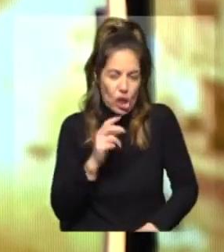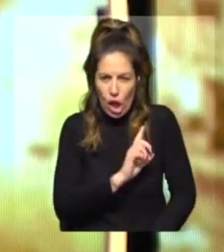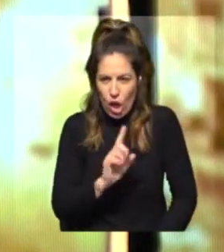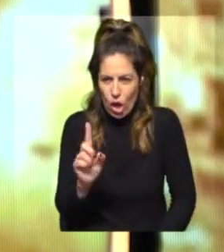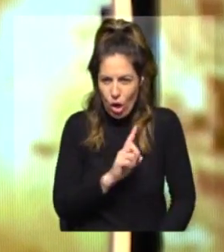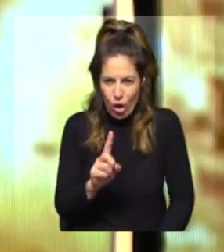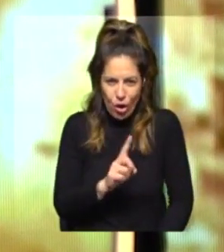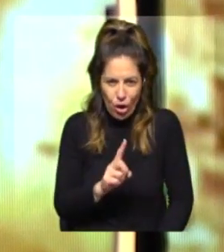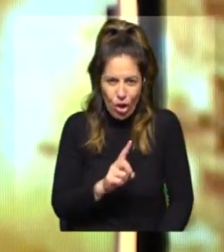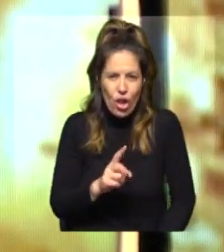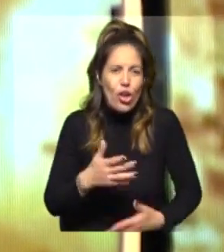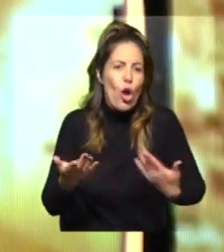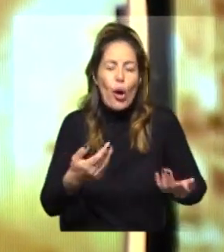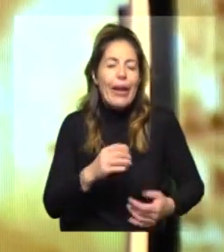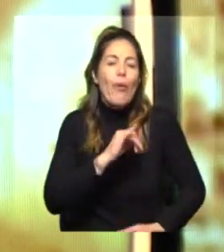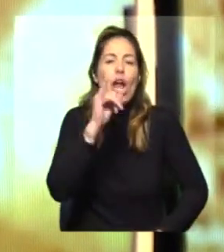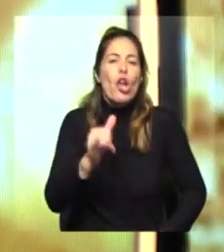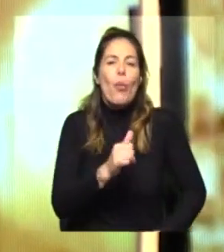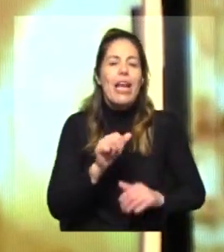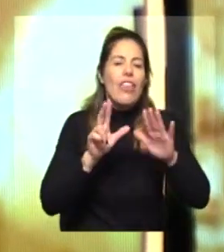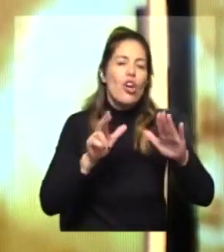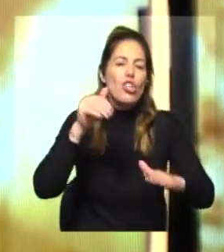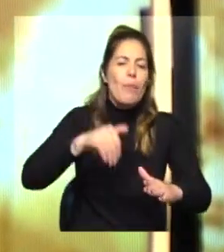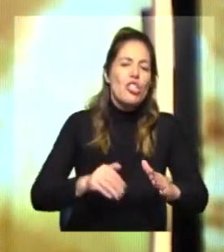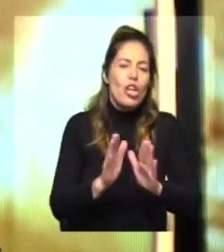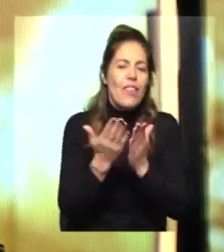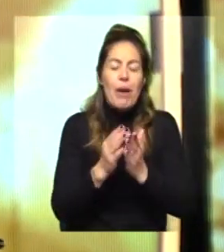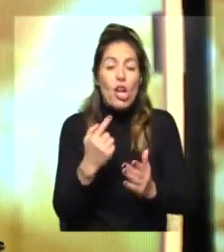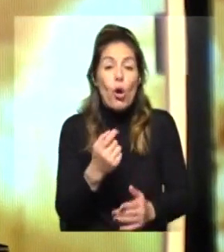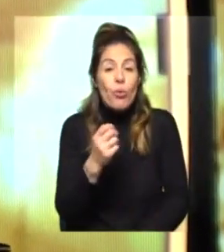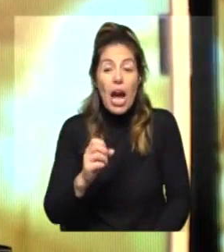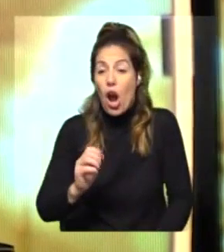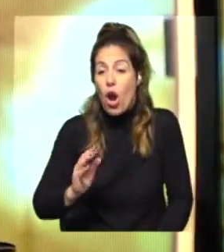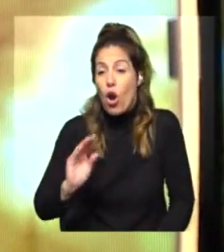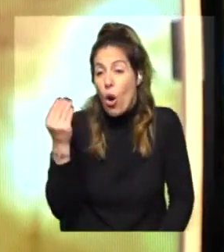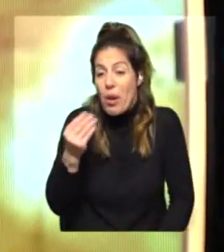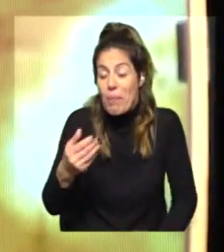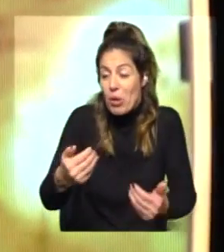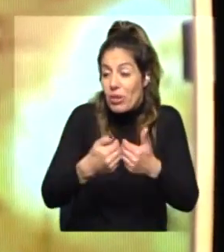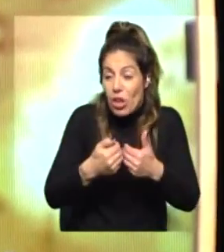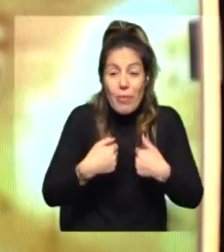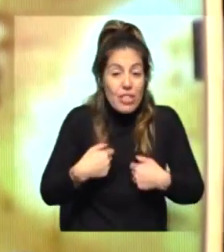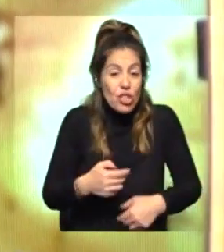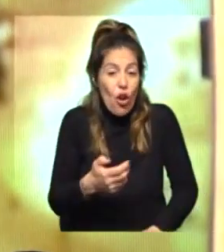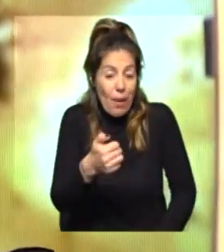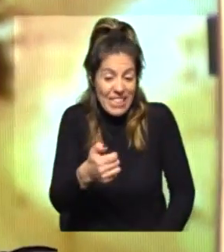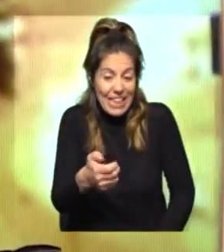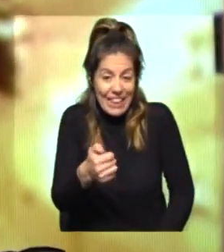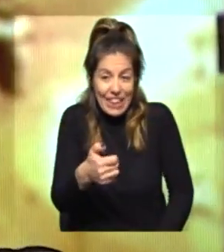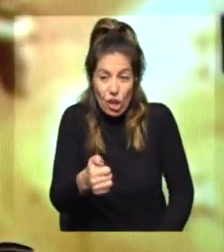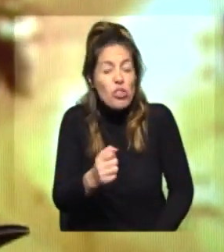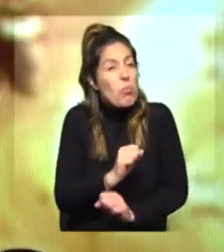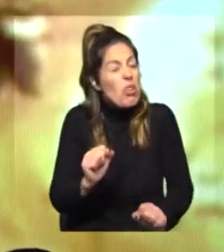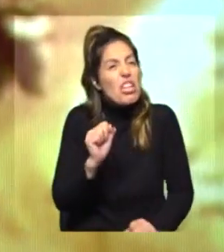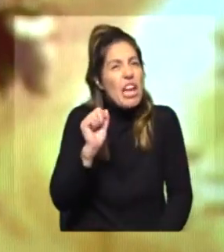era una saga de novelas de 8 millones de páginas era una muchacha preguntándome si tenía fuego bueno eso podría haberlo imaginado